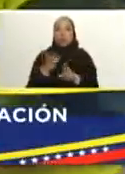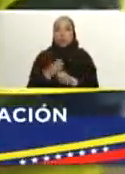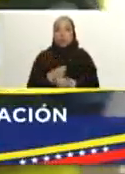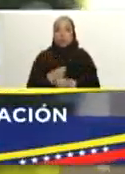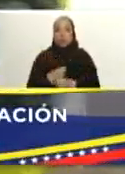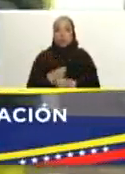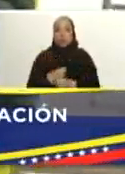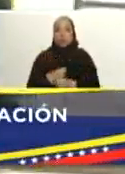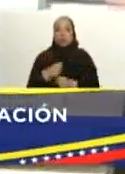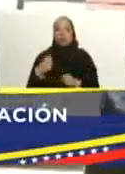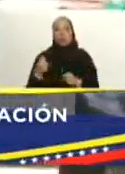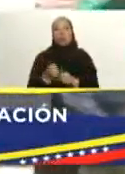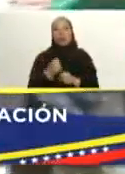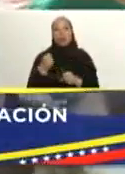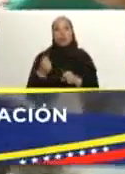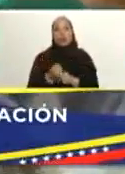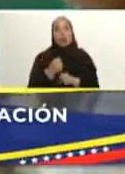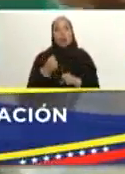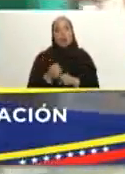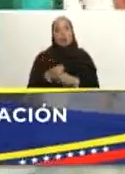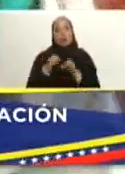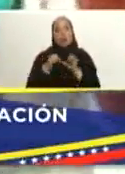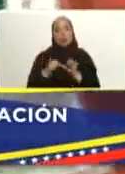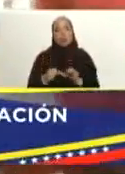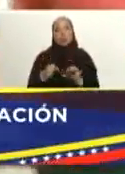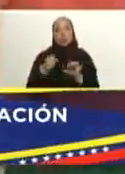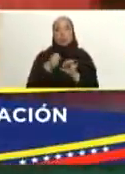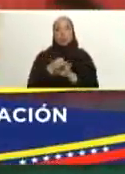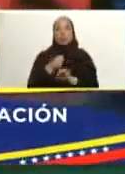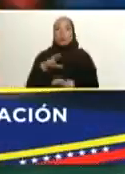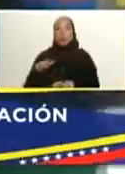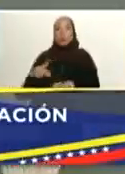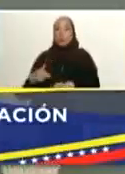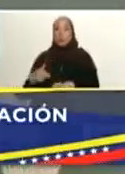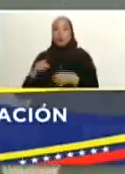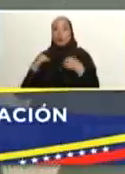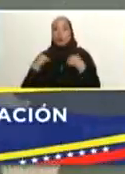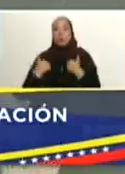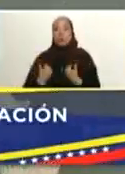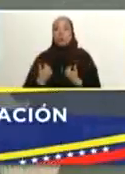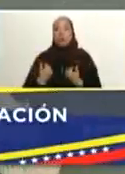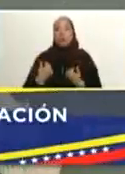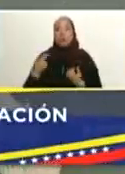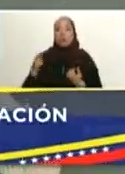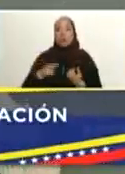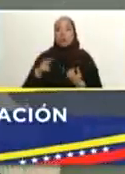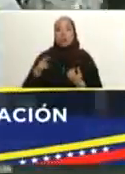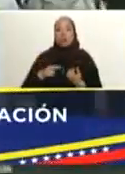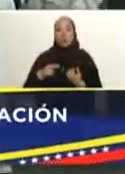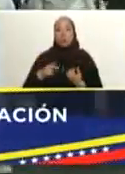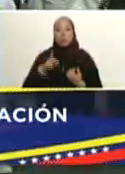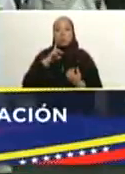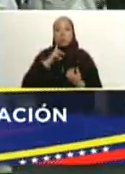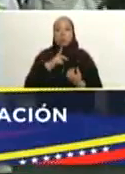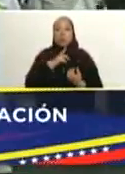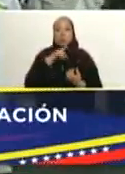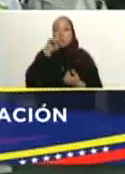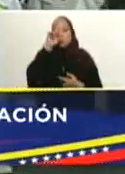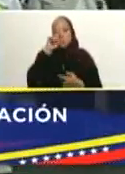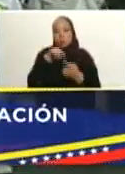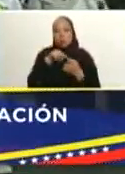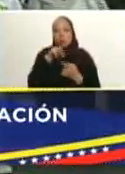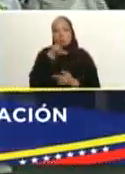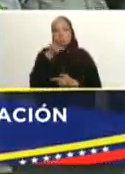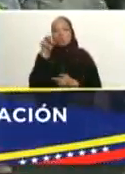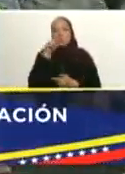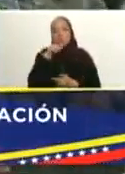para seguir trabajando, para seguir luchando, no bajar la guardia en ningún momento. tanto y cumplir la meta del